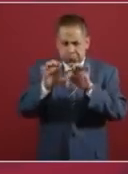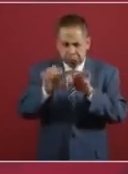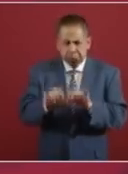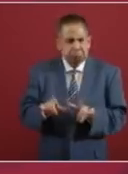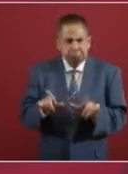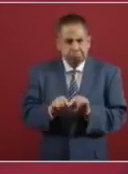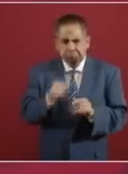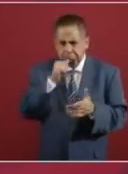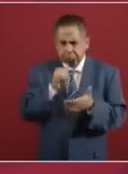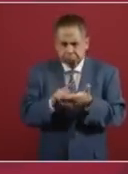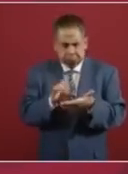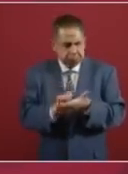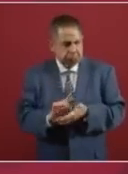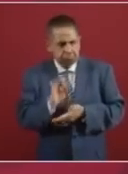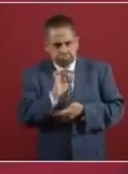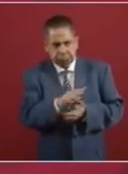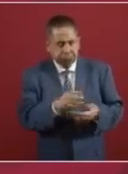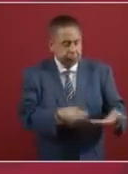y